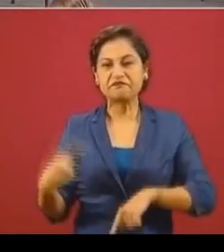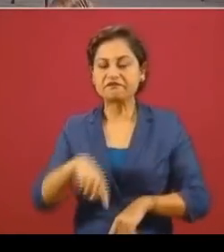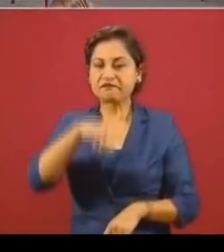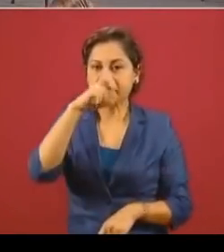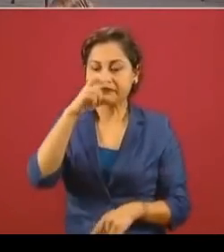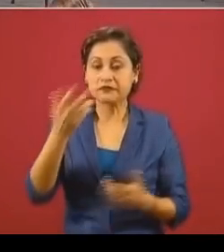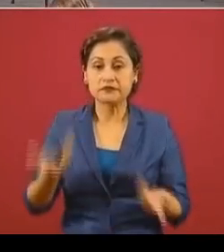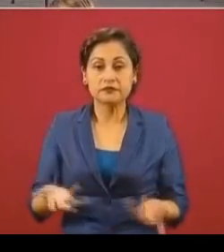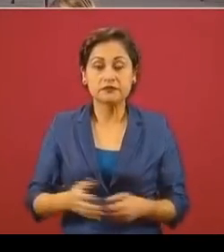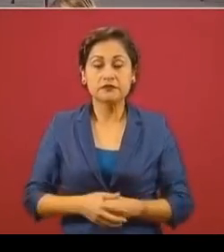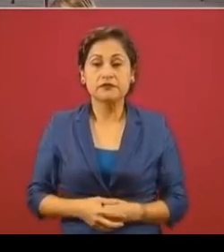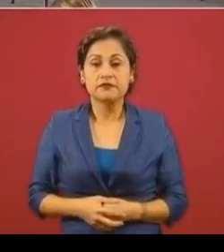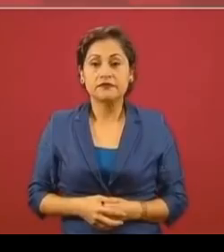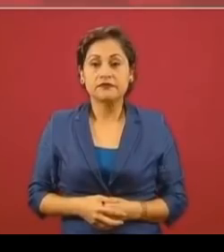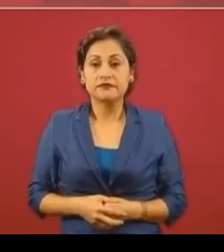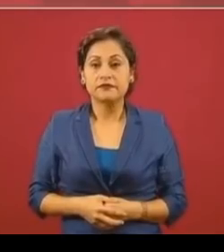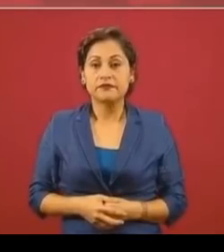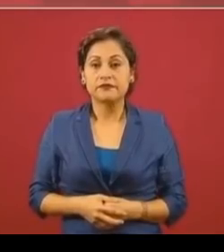Pero no solo eso,